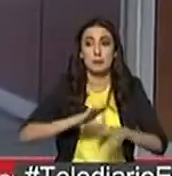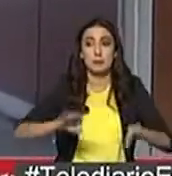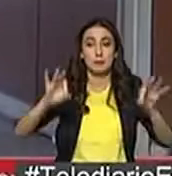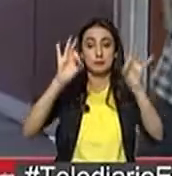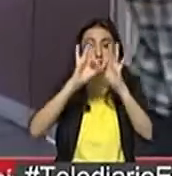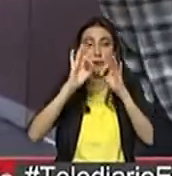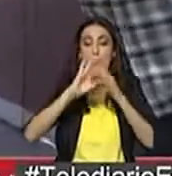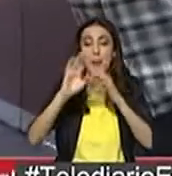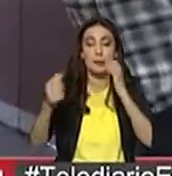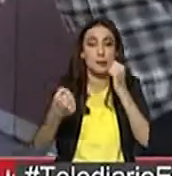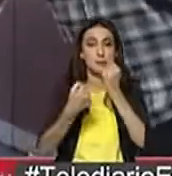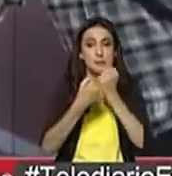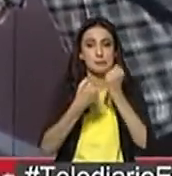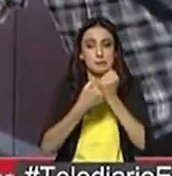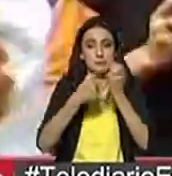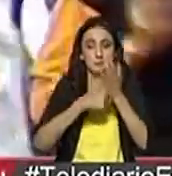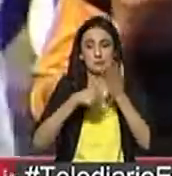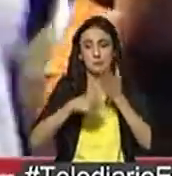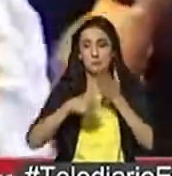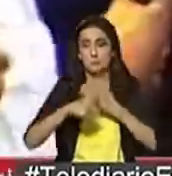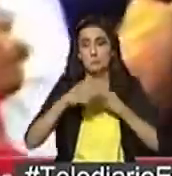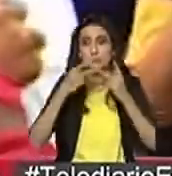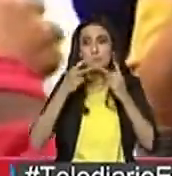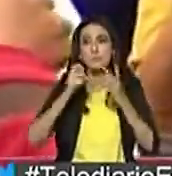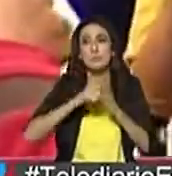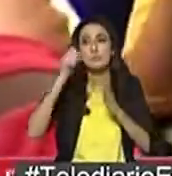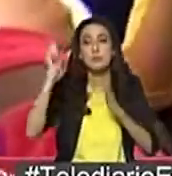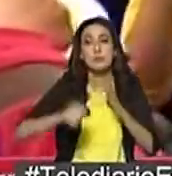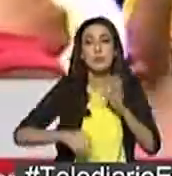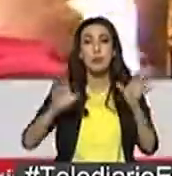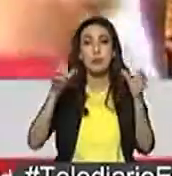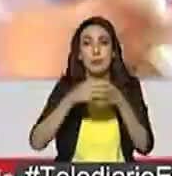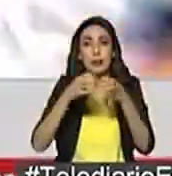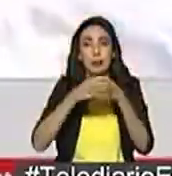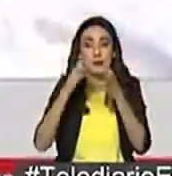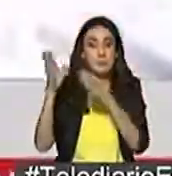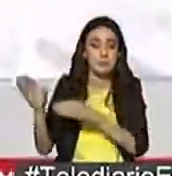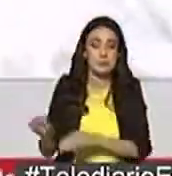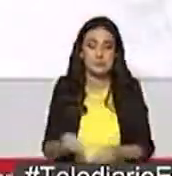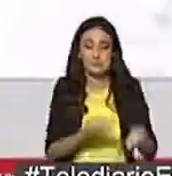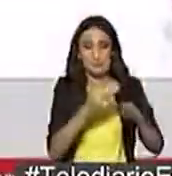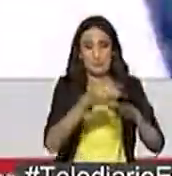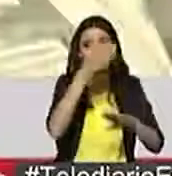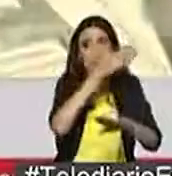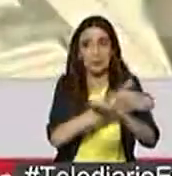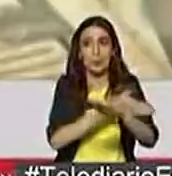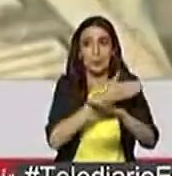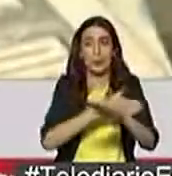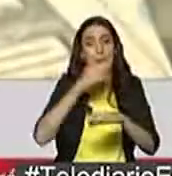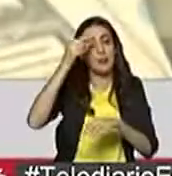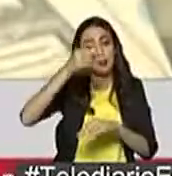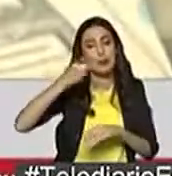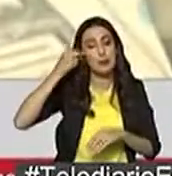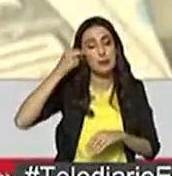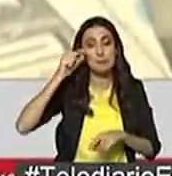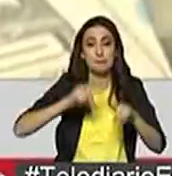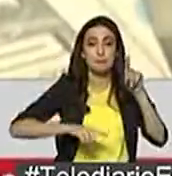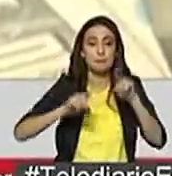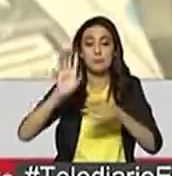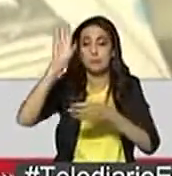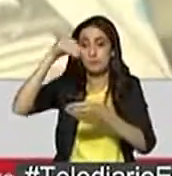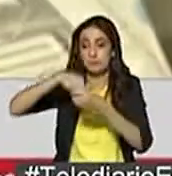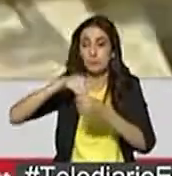se unió a la tesis del Ministerio Público de la conformación de un entramado criminal durante el anterior gobierno, el mismo que gestionó y